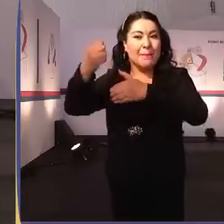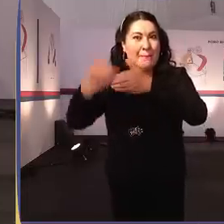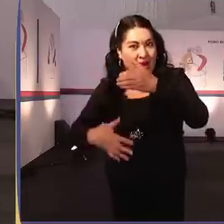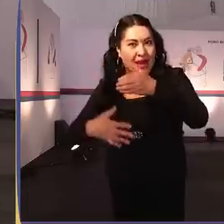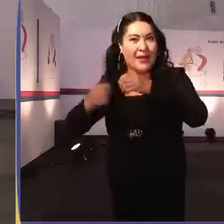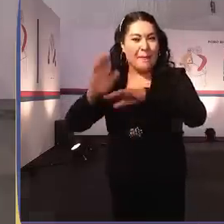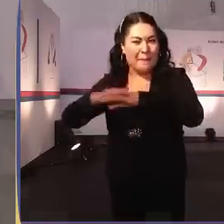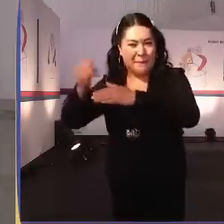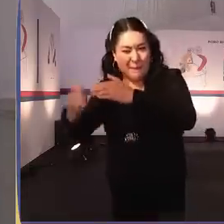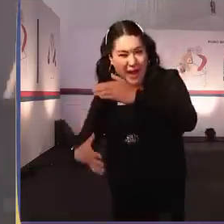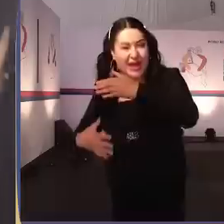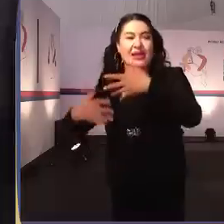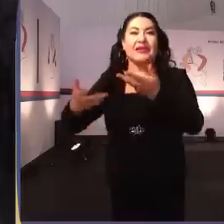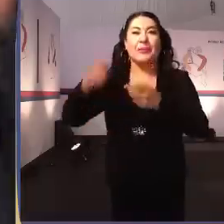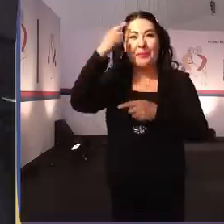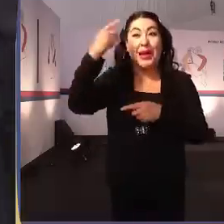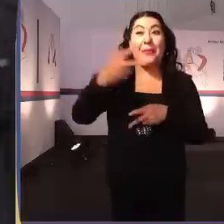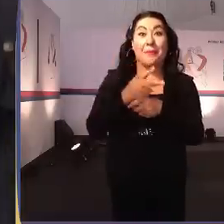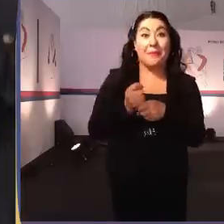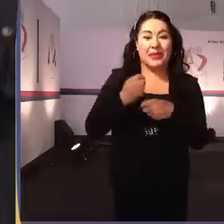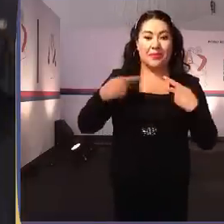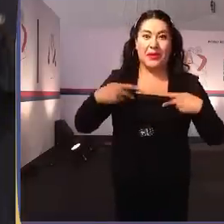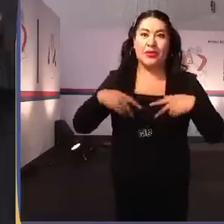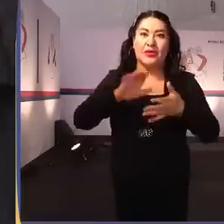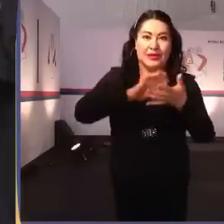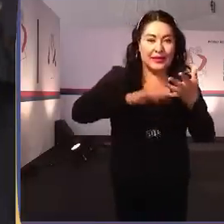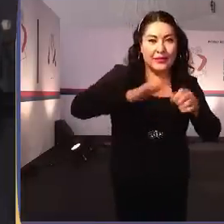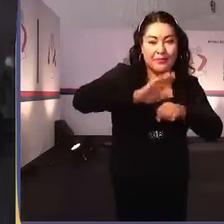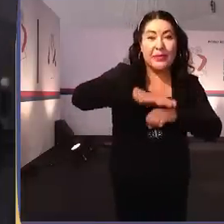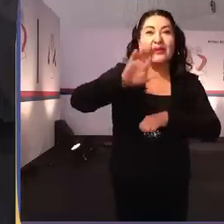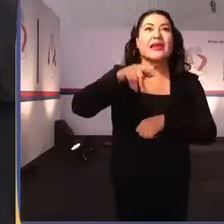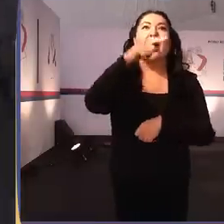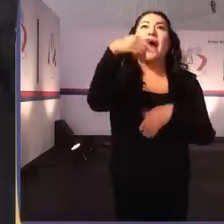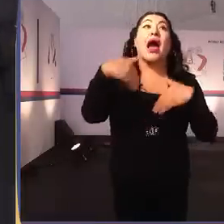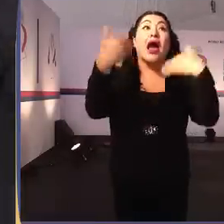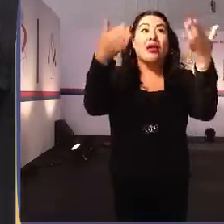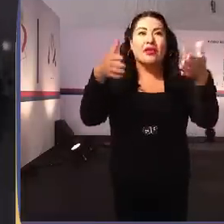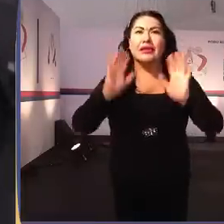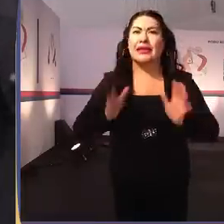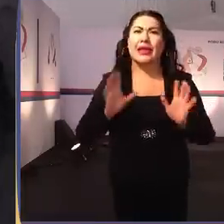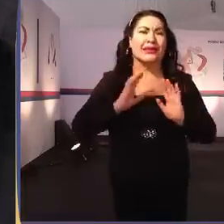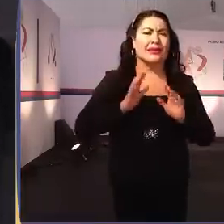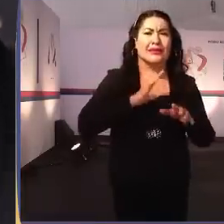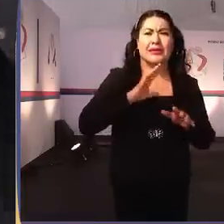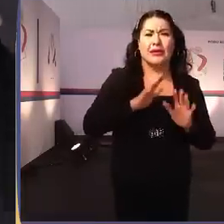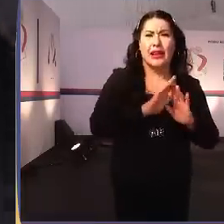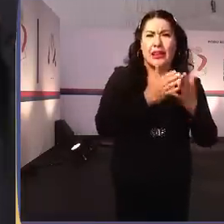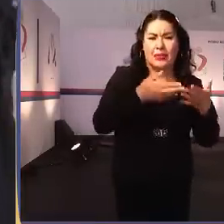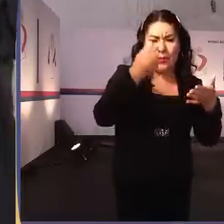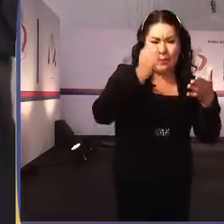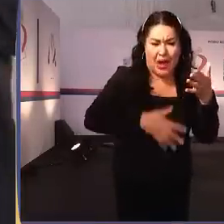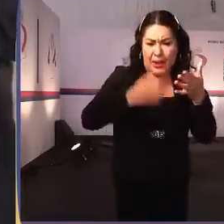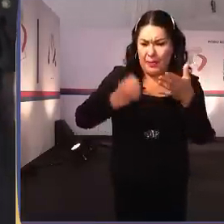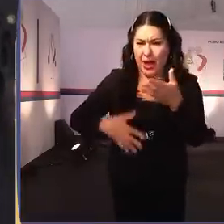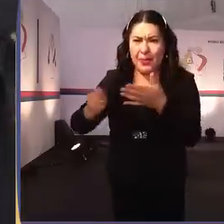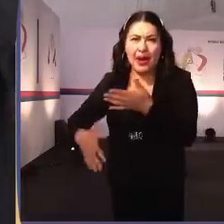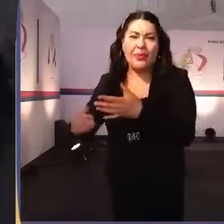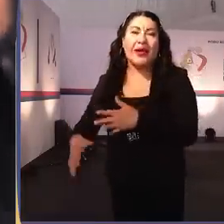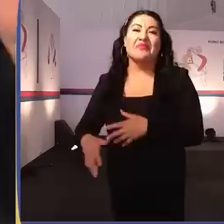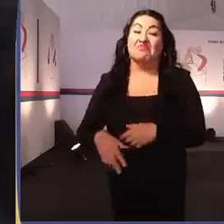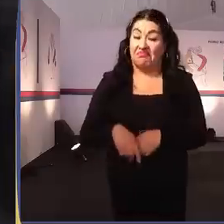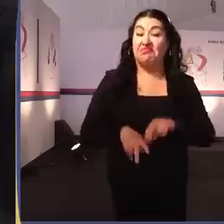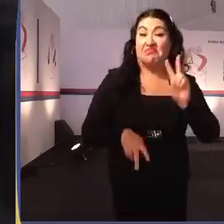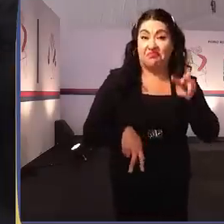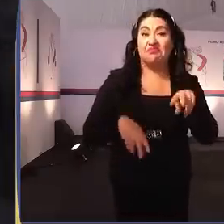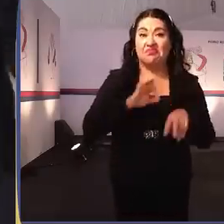a la lectura. Como ya la feria está repleta de descuentos y resulta relativamente barato comprar un